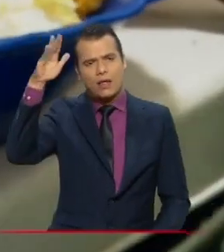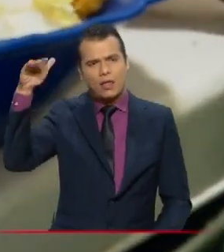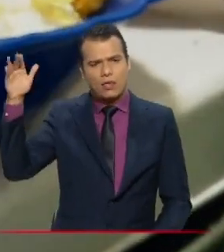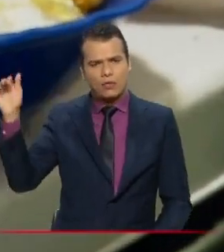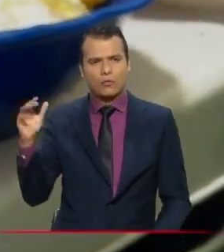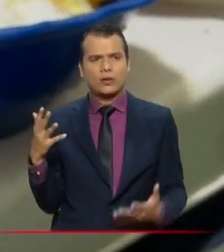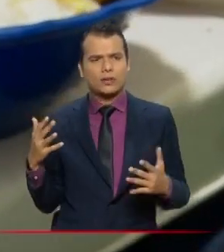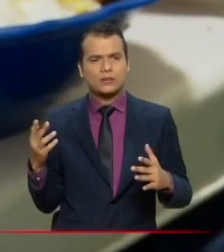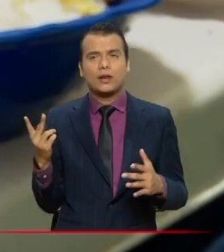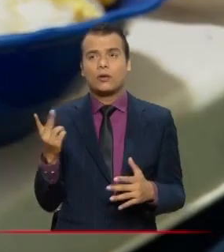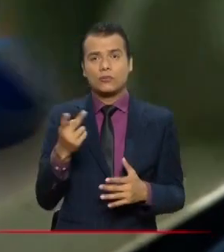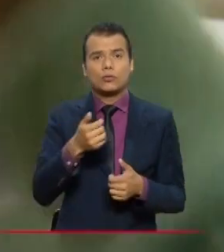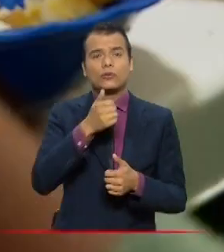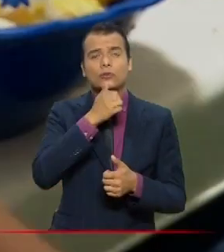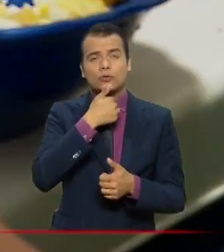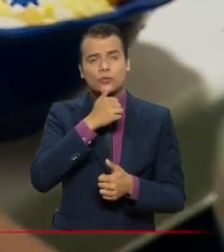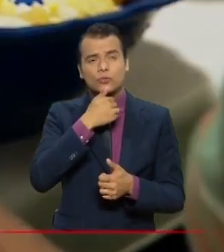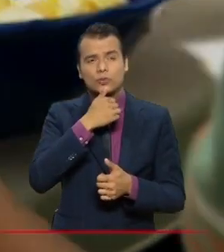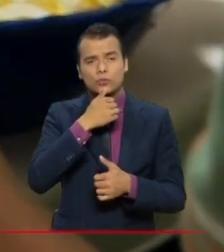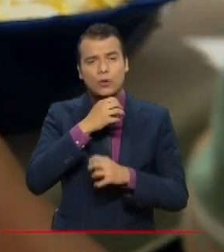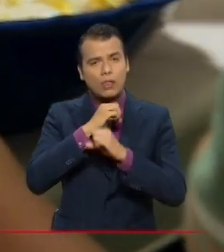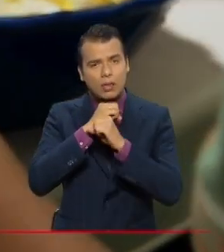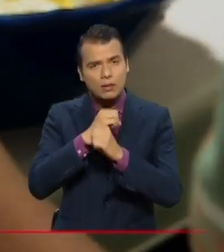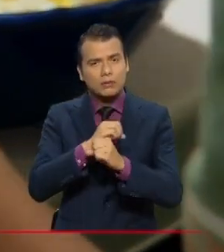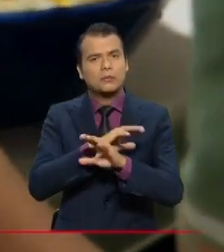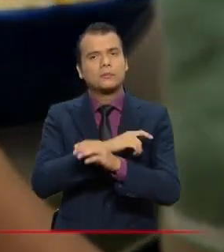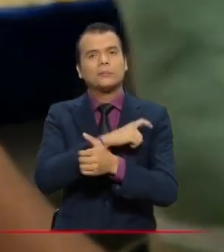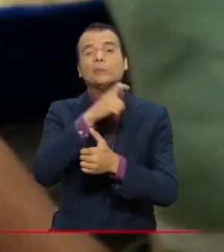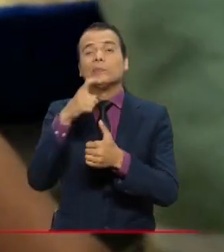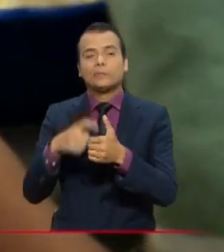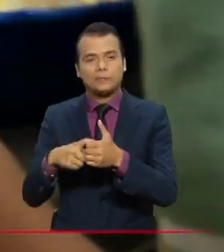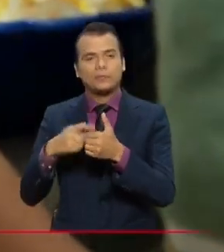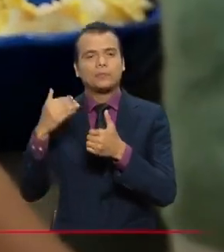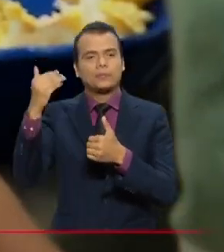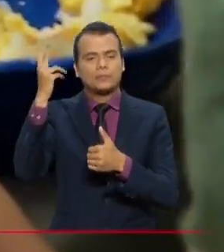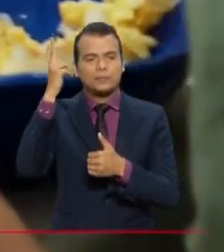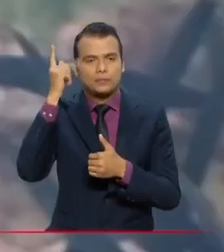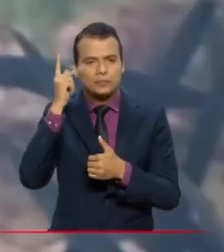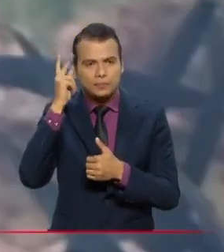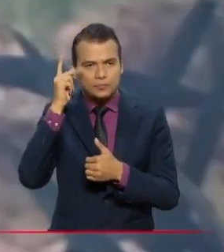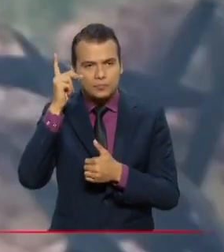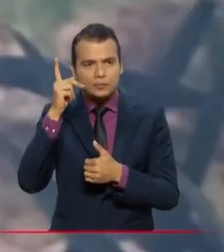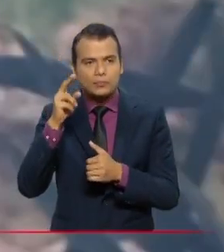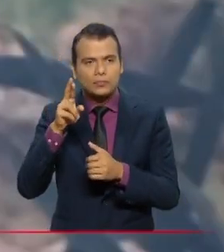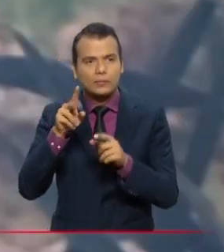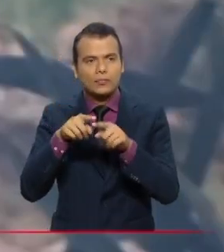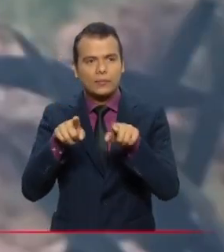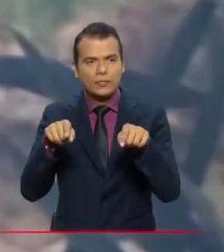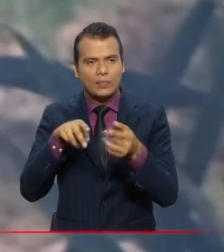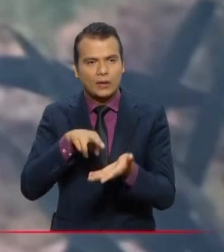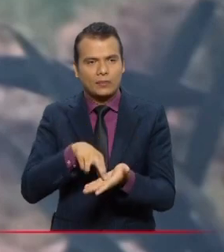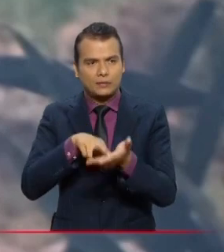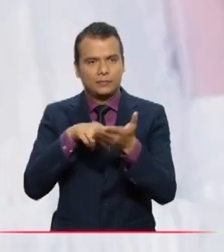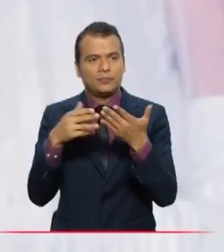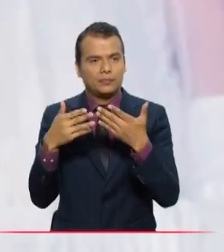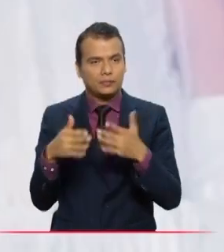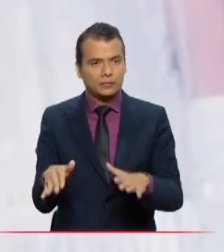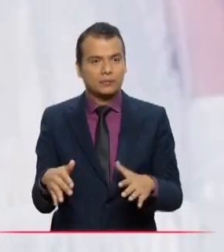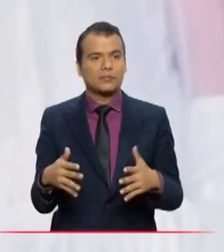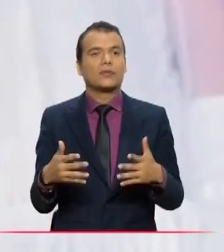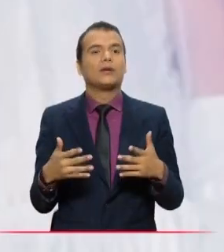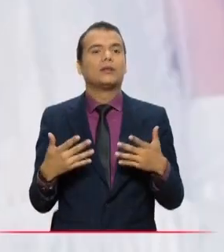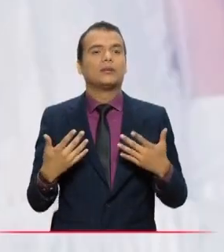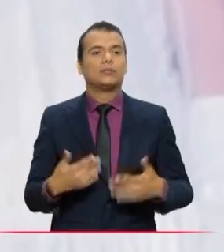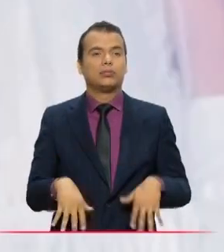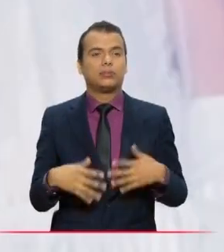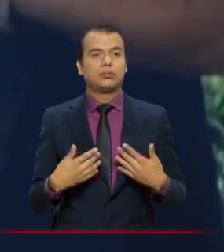hora perfecta del destino, llegaron hasta un centro de rehabilitación en Pereira, donde se conocieron y tiempo después iniciaron una relación.